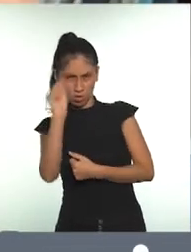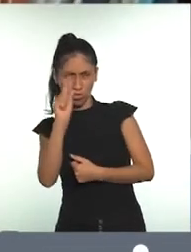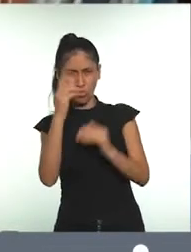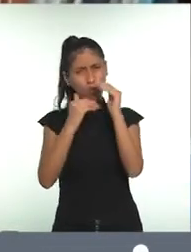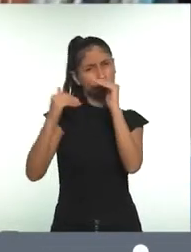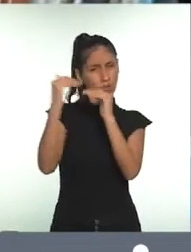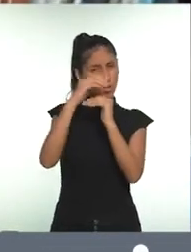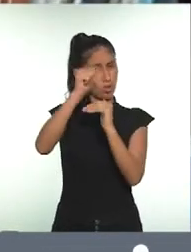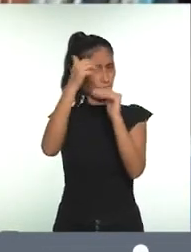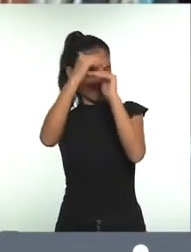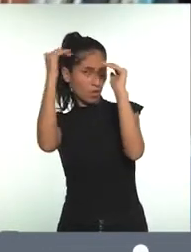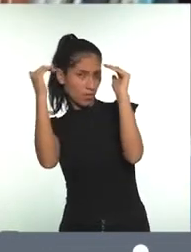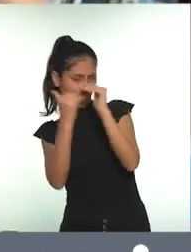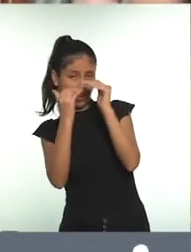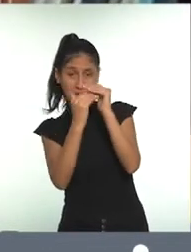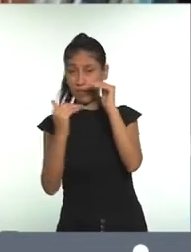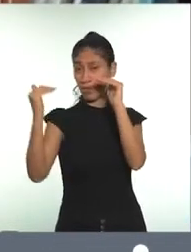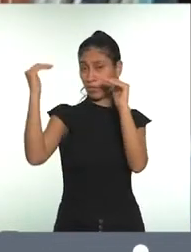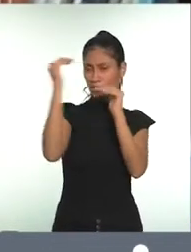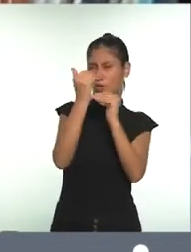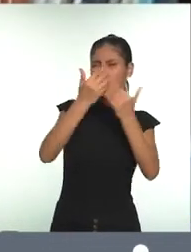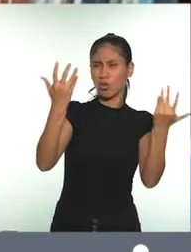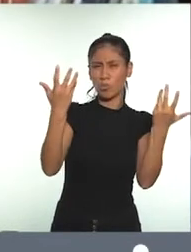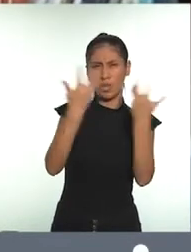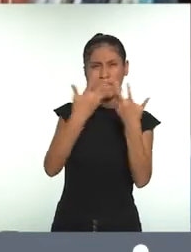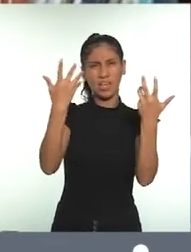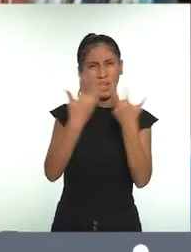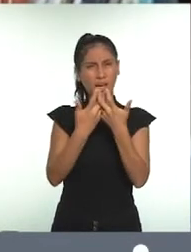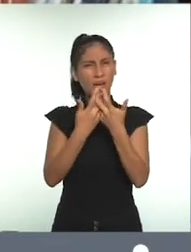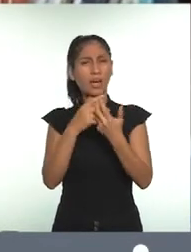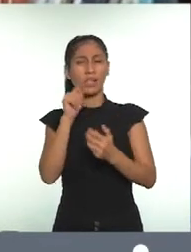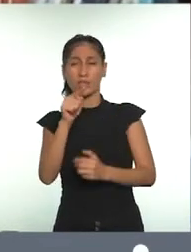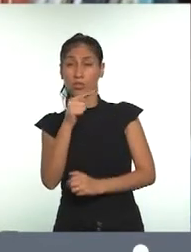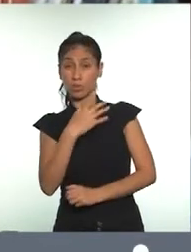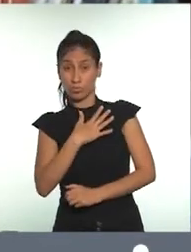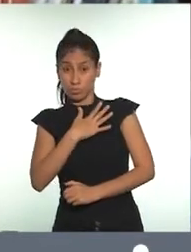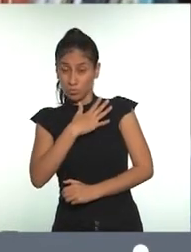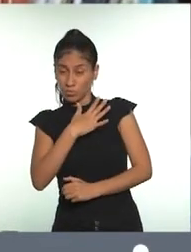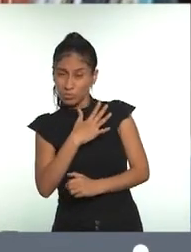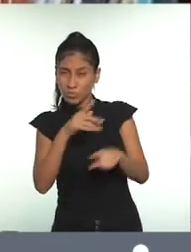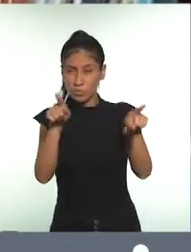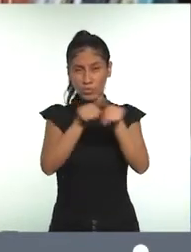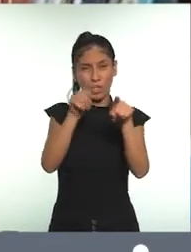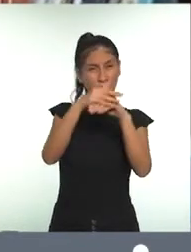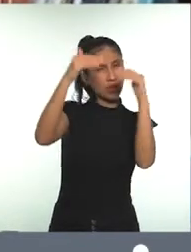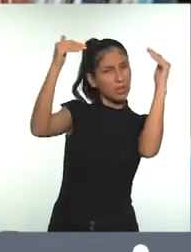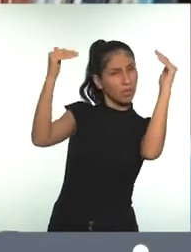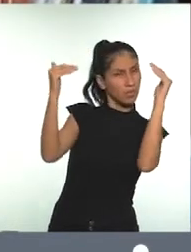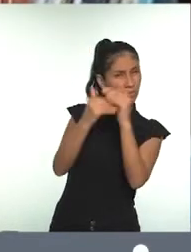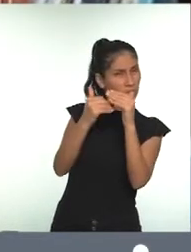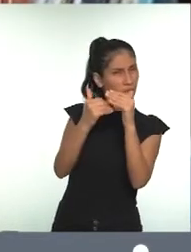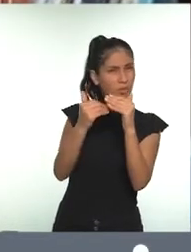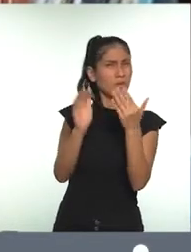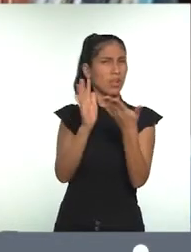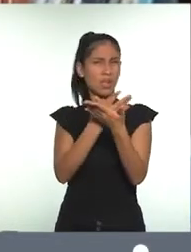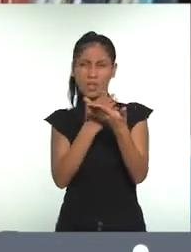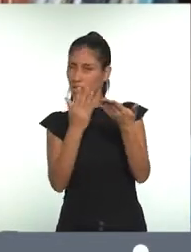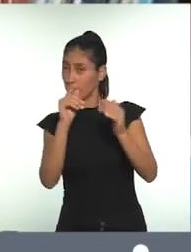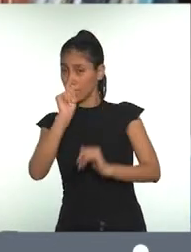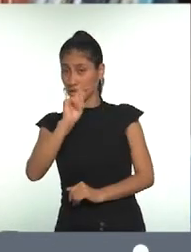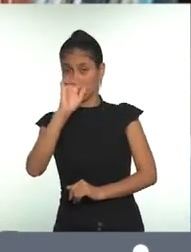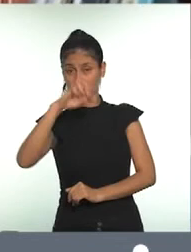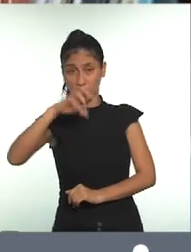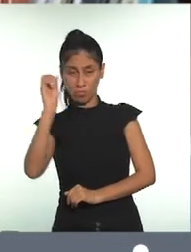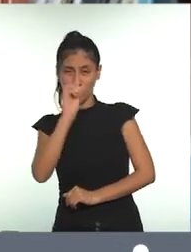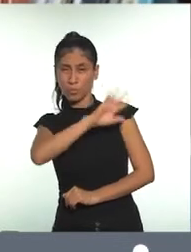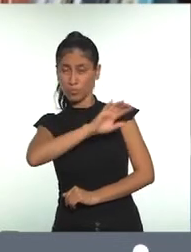superior y el otro en la parte inferior. En la parte superior corresponde al valor de la presión de tipo sistólica y en la parte inferior nos corresponde a la presión